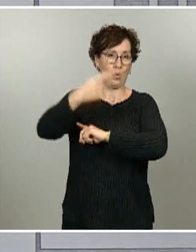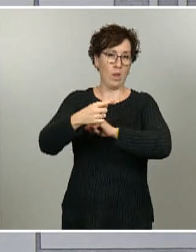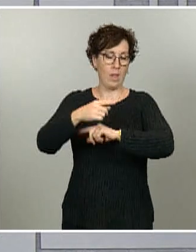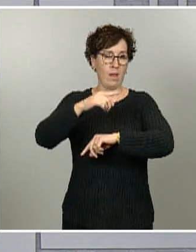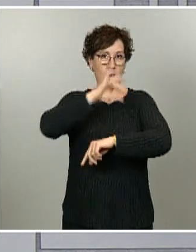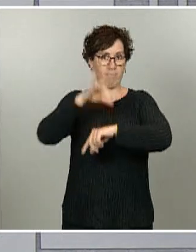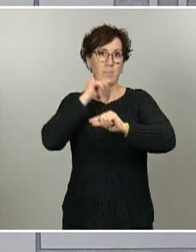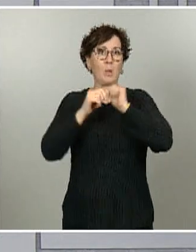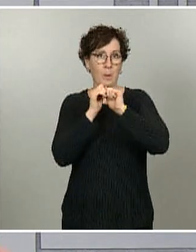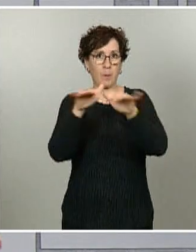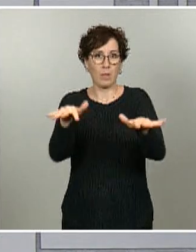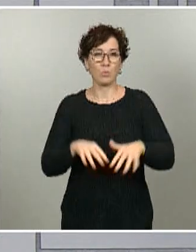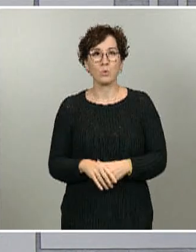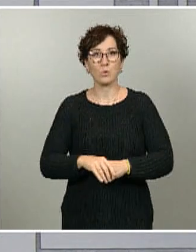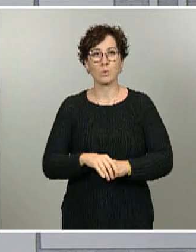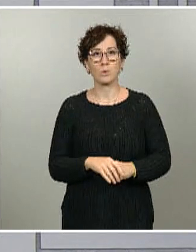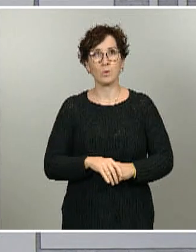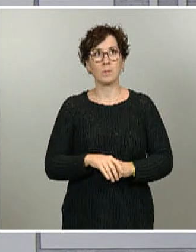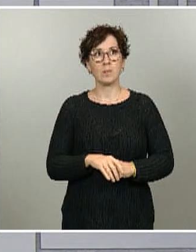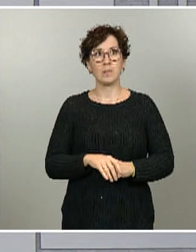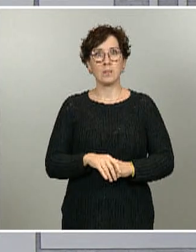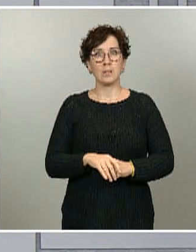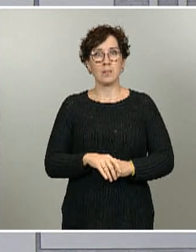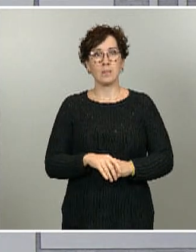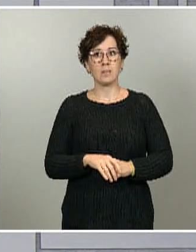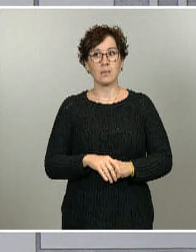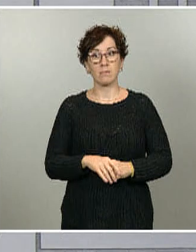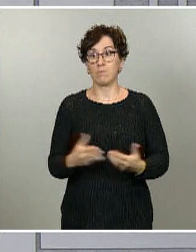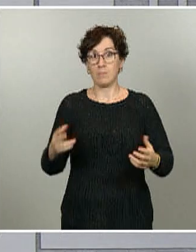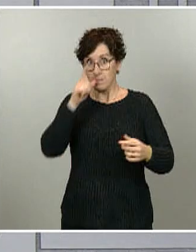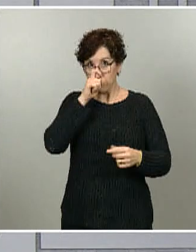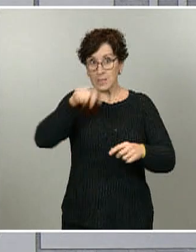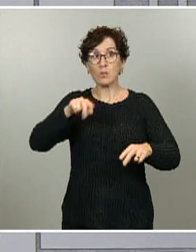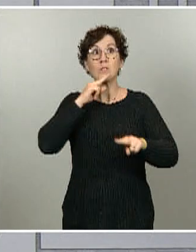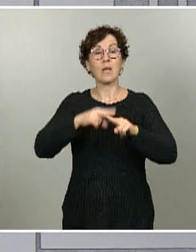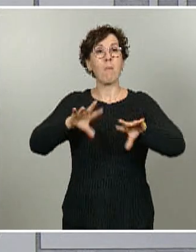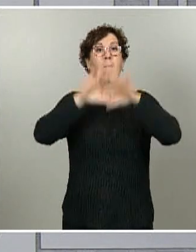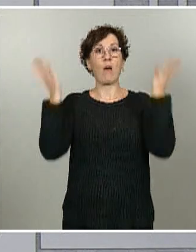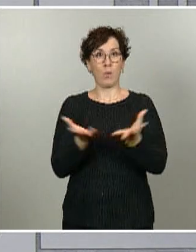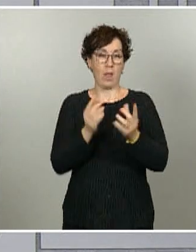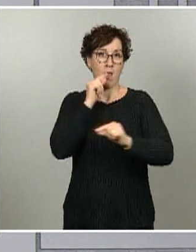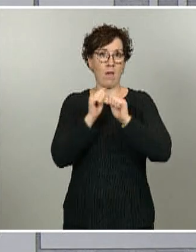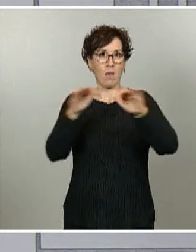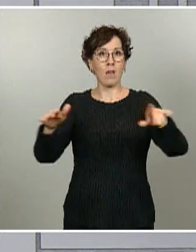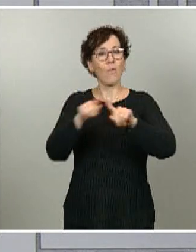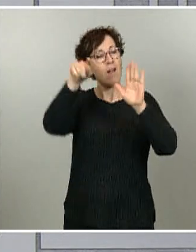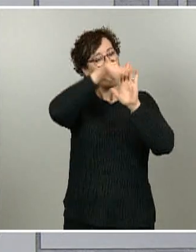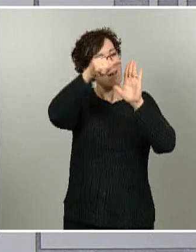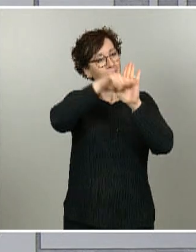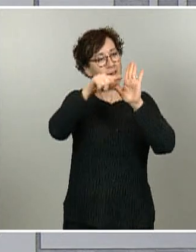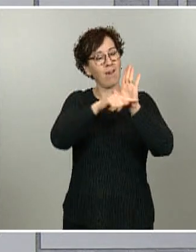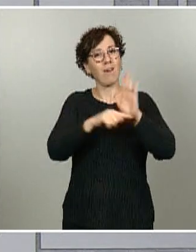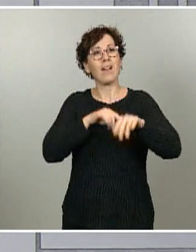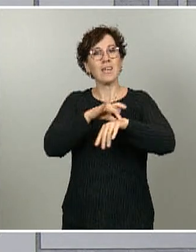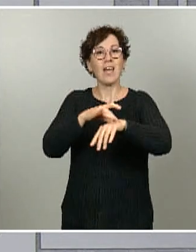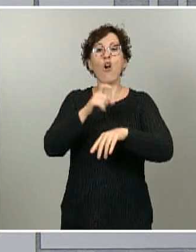recordarles también esto es una pandemia mundial y que no hay un manual de instrucciones ni un conocimiento absoluto de cómo se comporta ni el